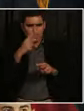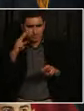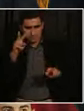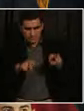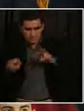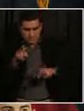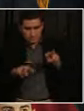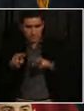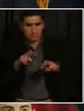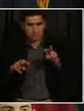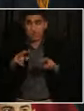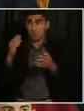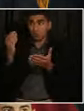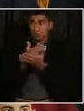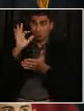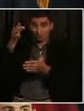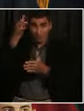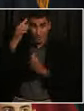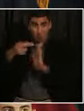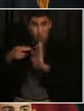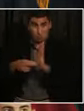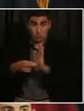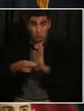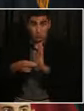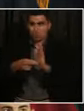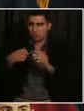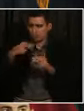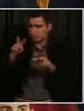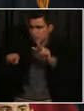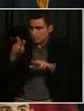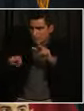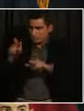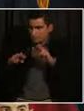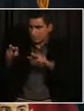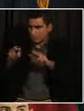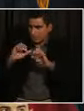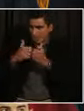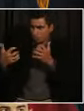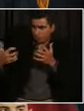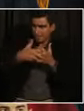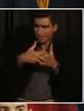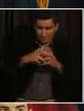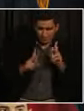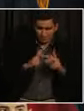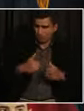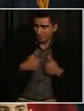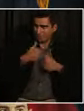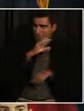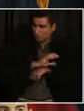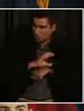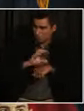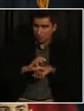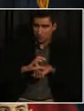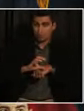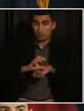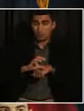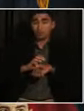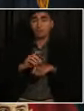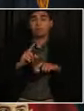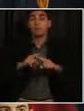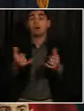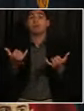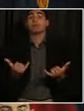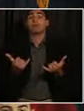las nuevas reglas federales para coloradenses, pero es importante